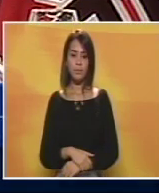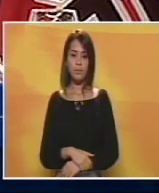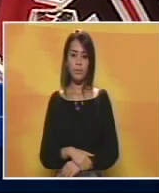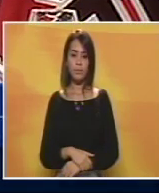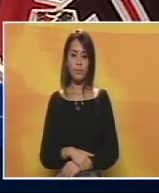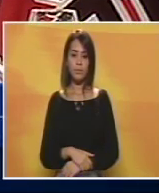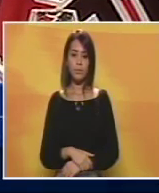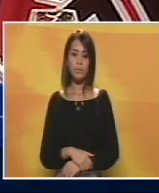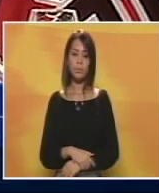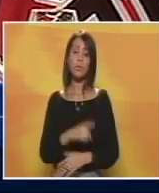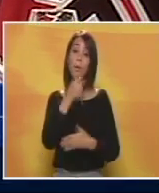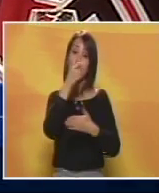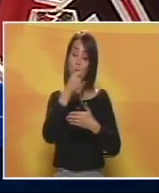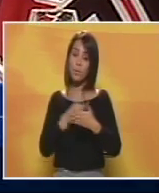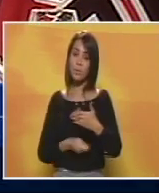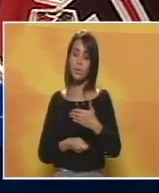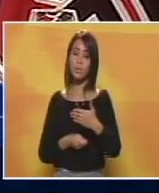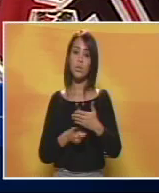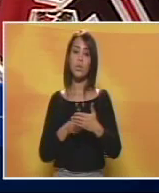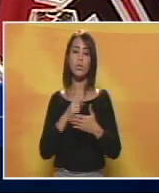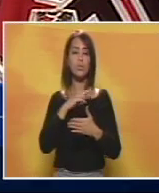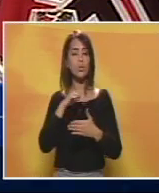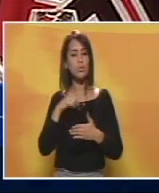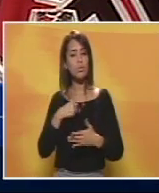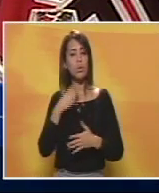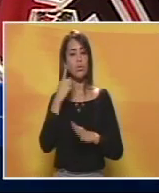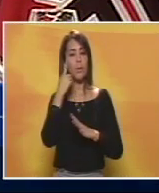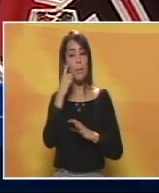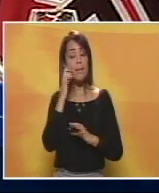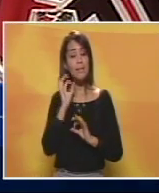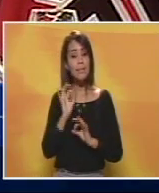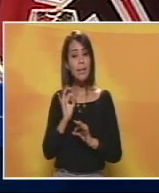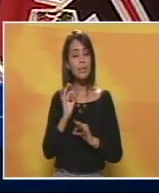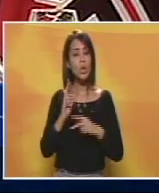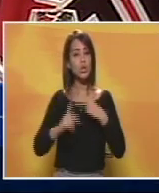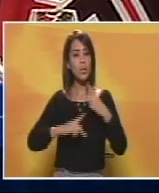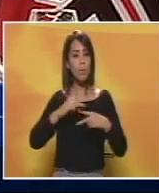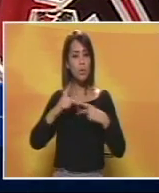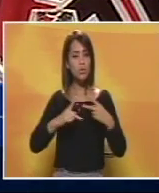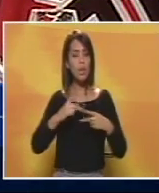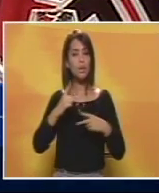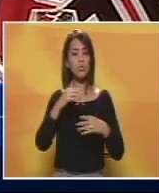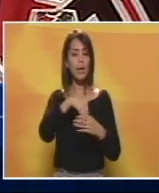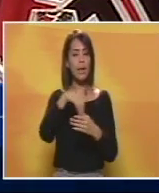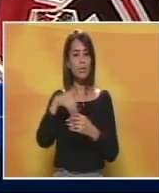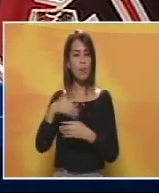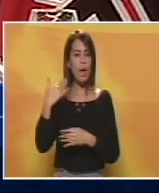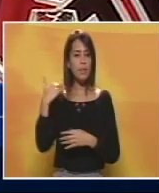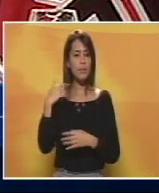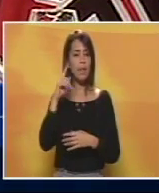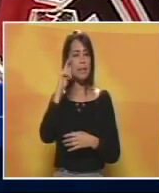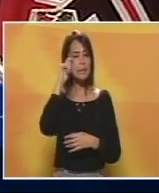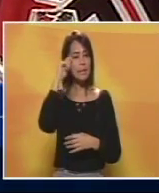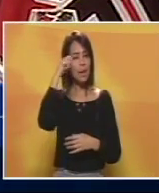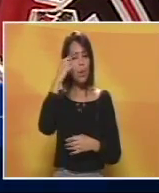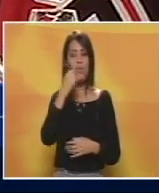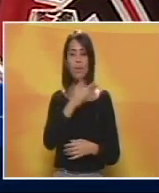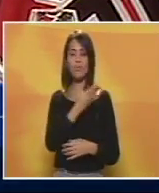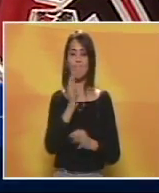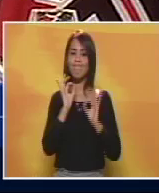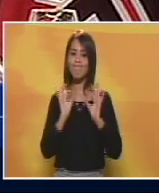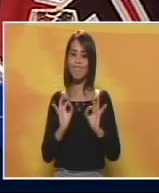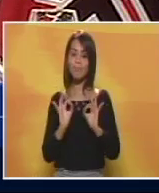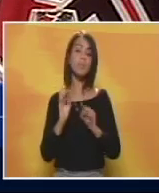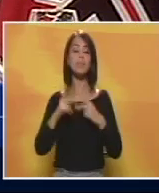Hay otra prohibición con la cual nosotros hemos estado muy pendientes en otros procesos electorales y queremos recordarlas especialmente